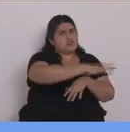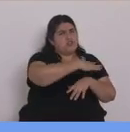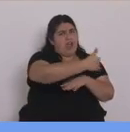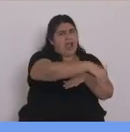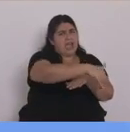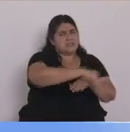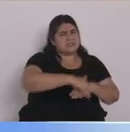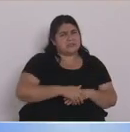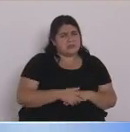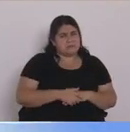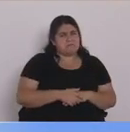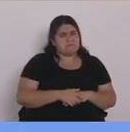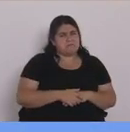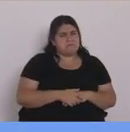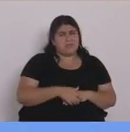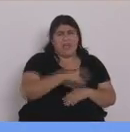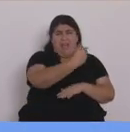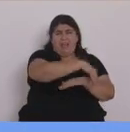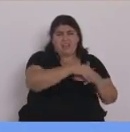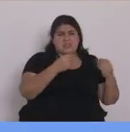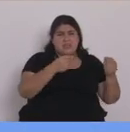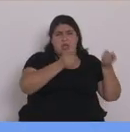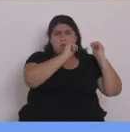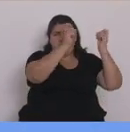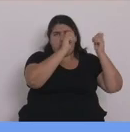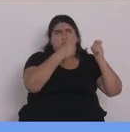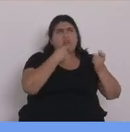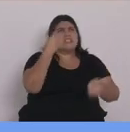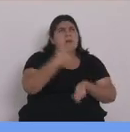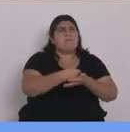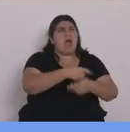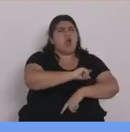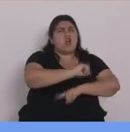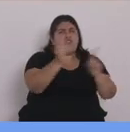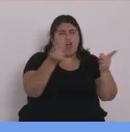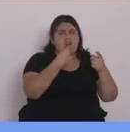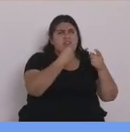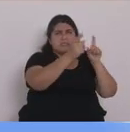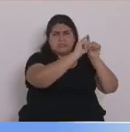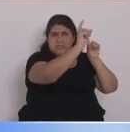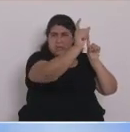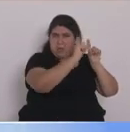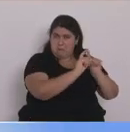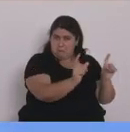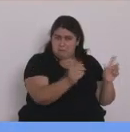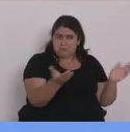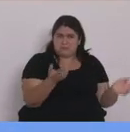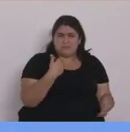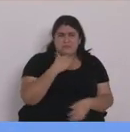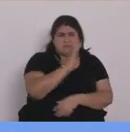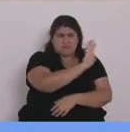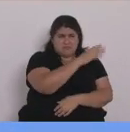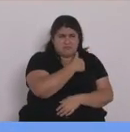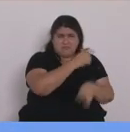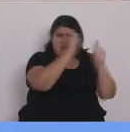calle estaba con carteles, no al pago, no al pago del fondo. Yo le digo, muchachos, guarden los carteles